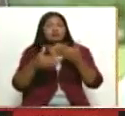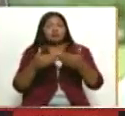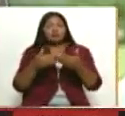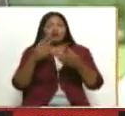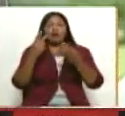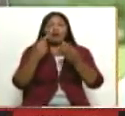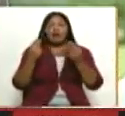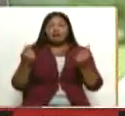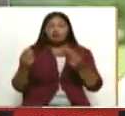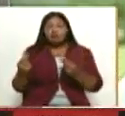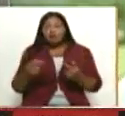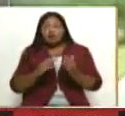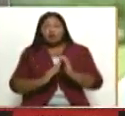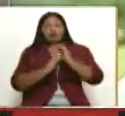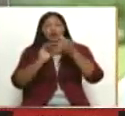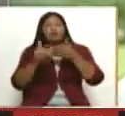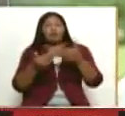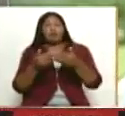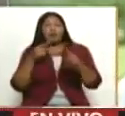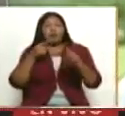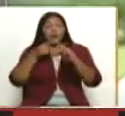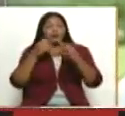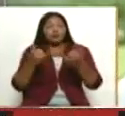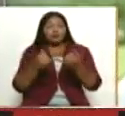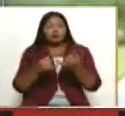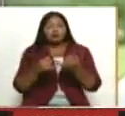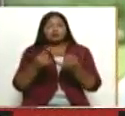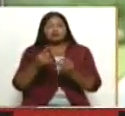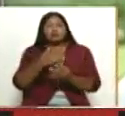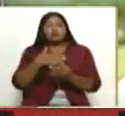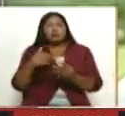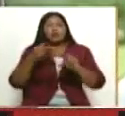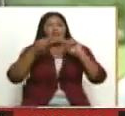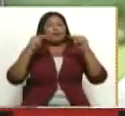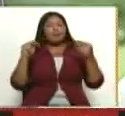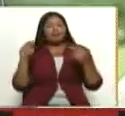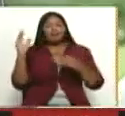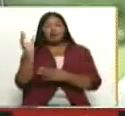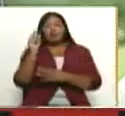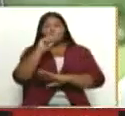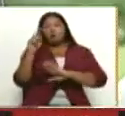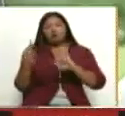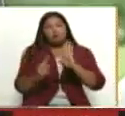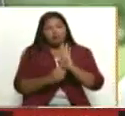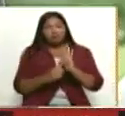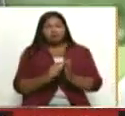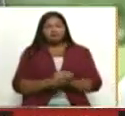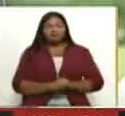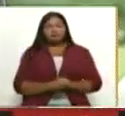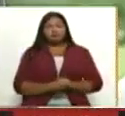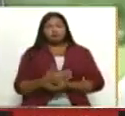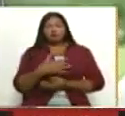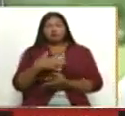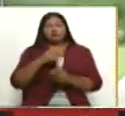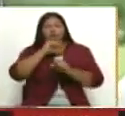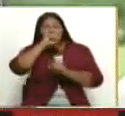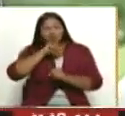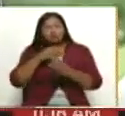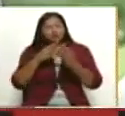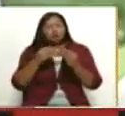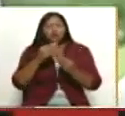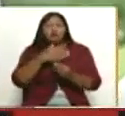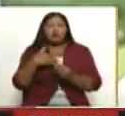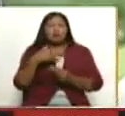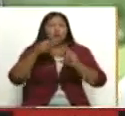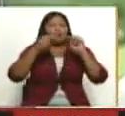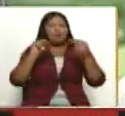acciones que conduzcan a la tan anhelada paz de Colombia, aspiración que compartimos todos los pueblos de